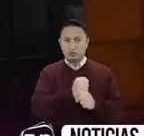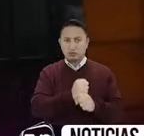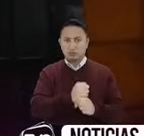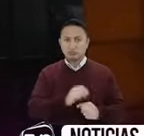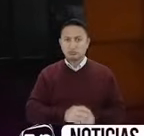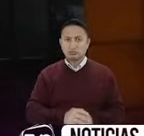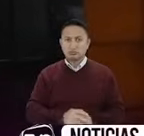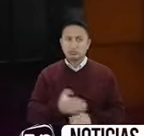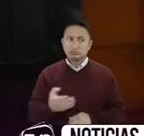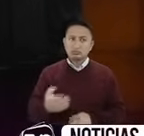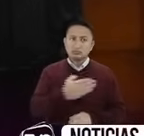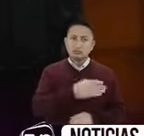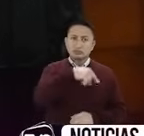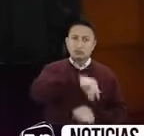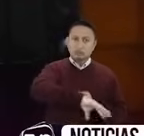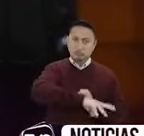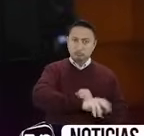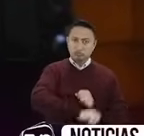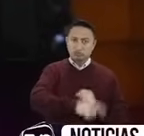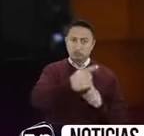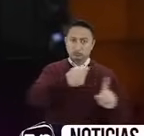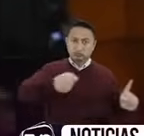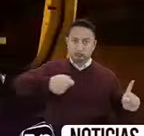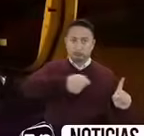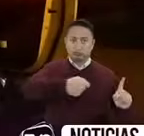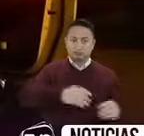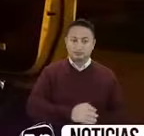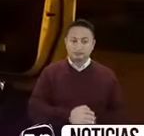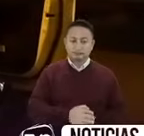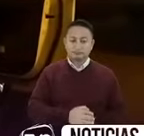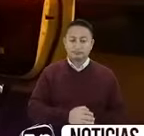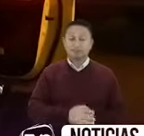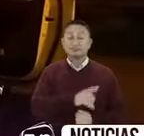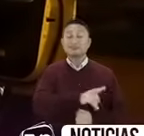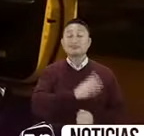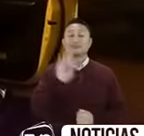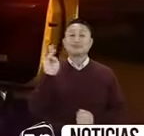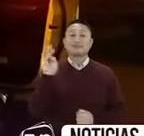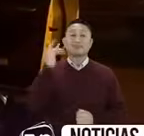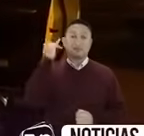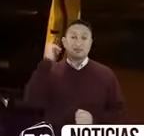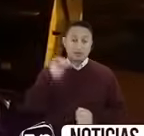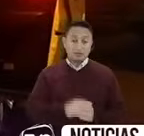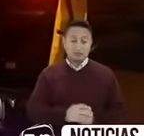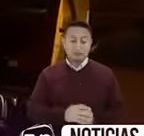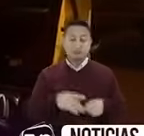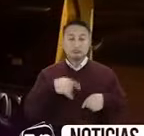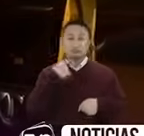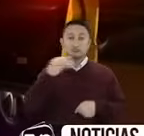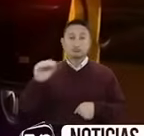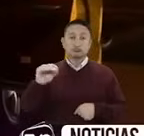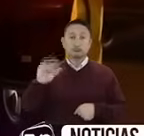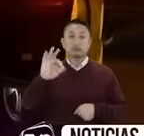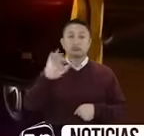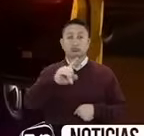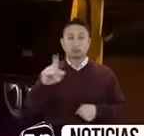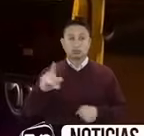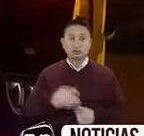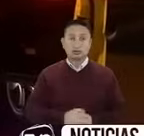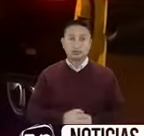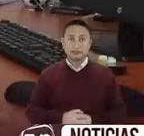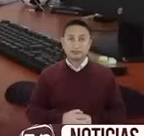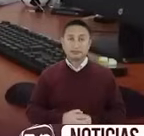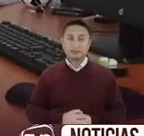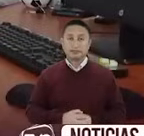de robo con un arma blanca. La pareja sentimental del occiso fue quien alertó del hecho al ECU 911. En